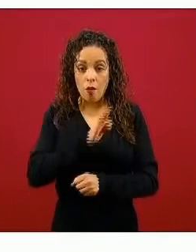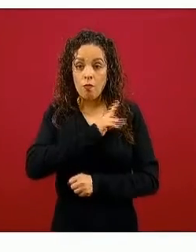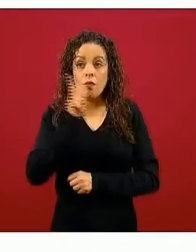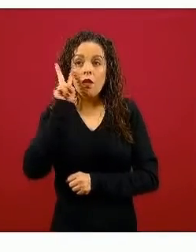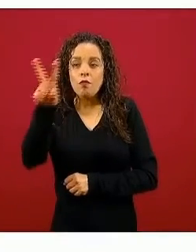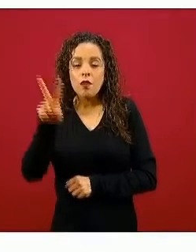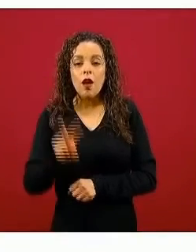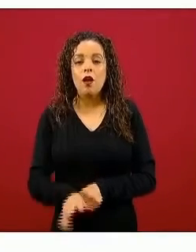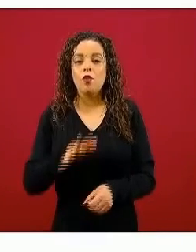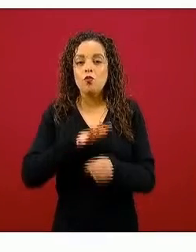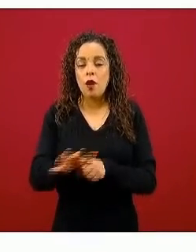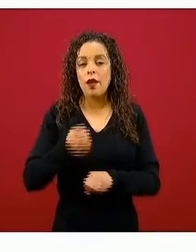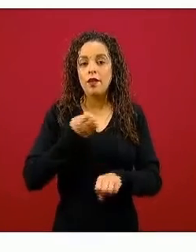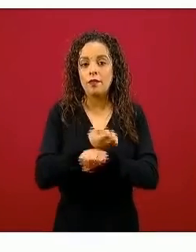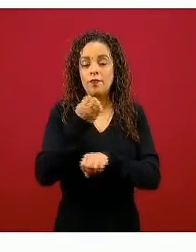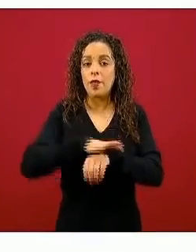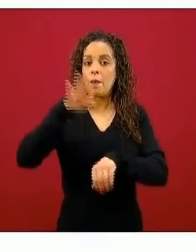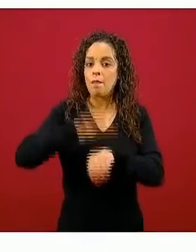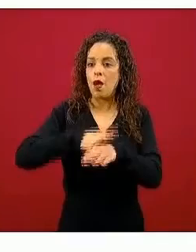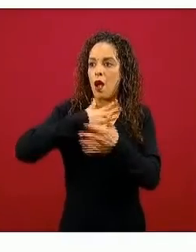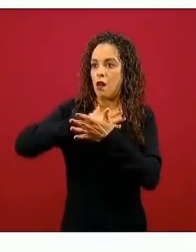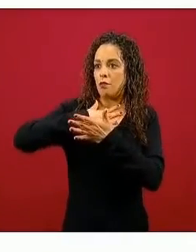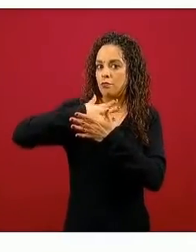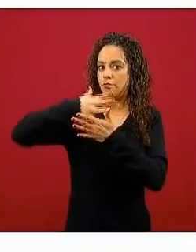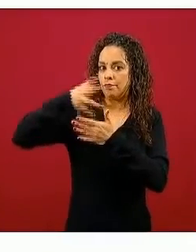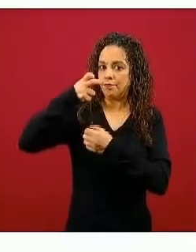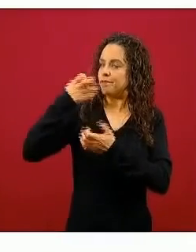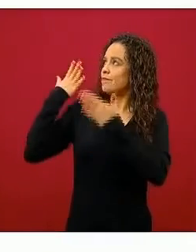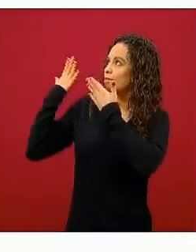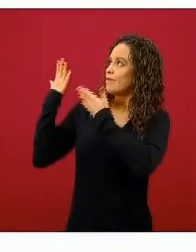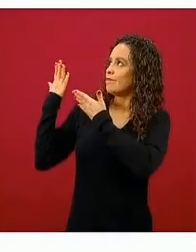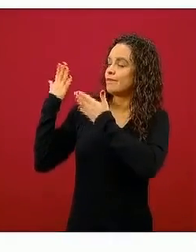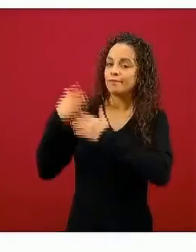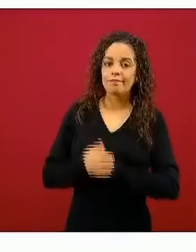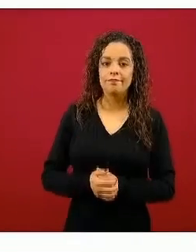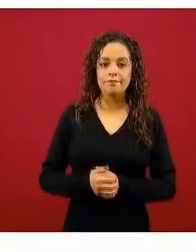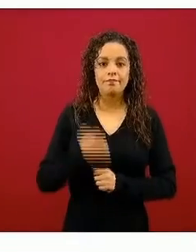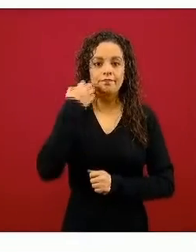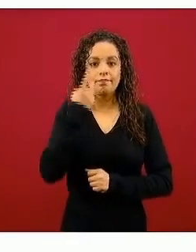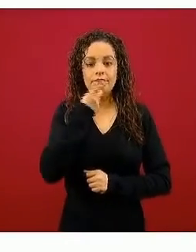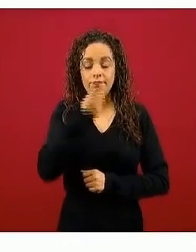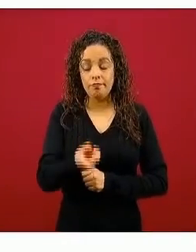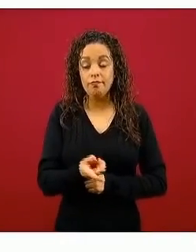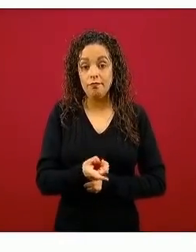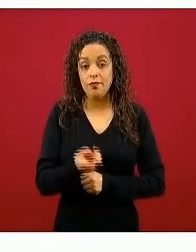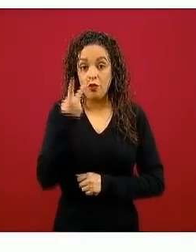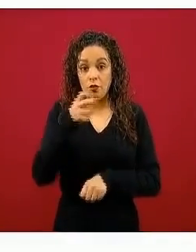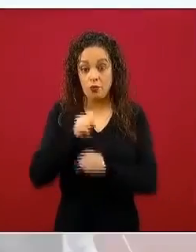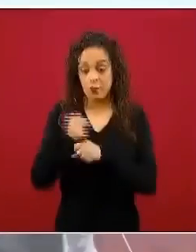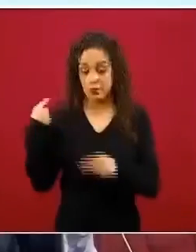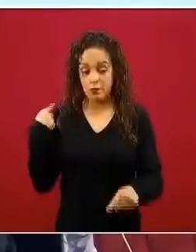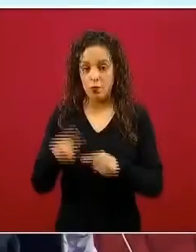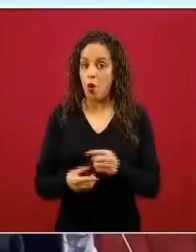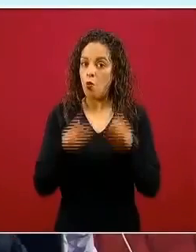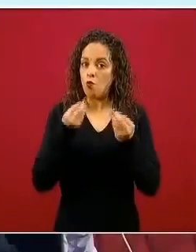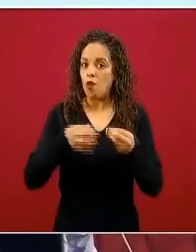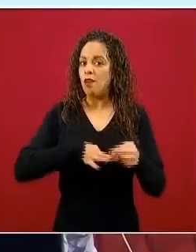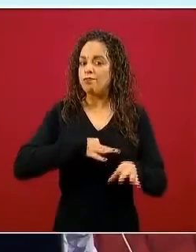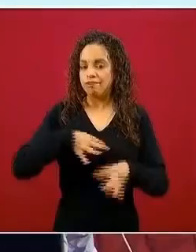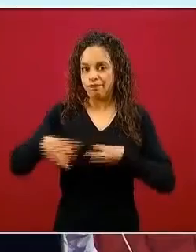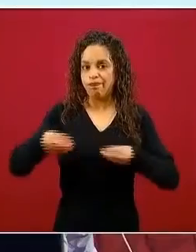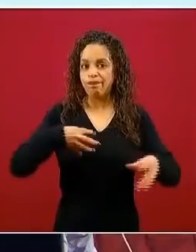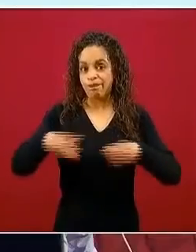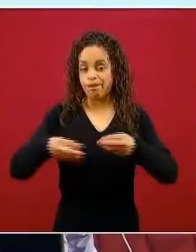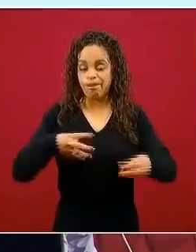tienen la mayor proporción de incremento. Quiere decir que están teniendo una actividad importante en las últimas 2 semanas. Veamos la siguiente